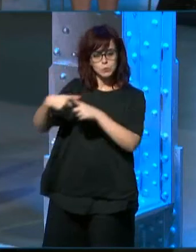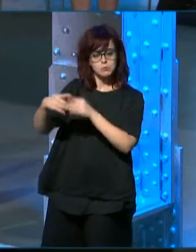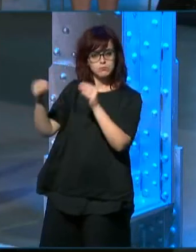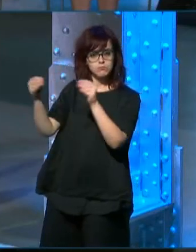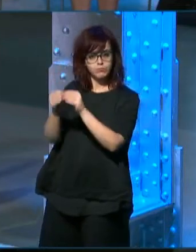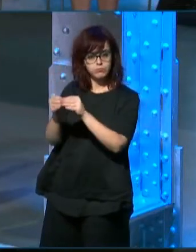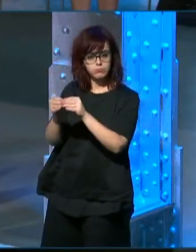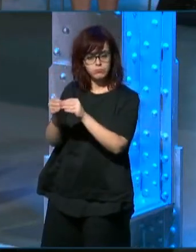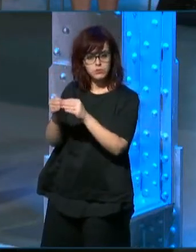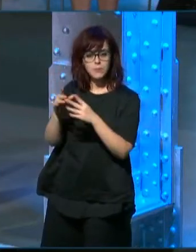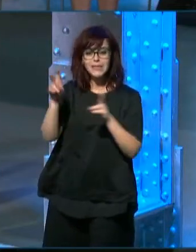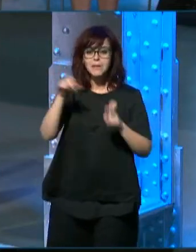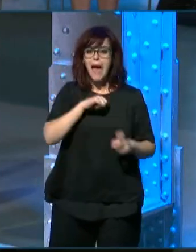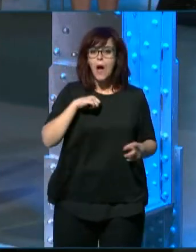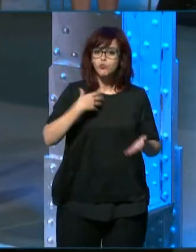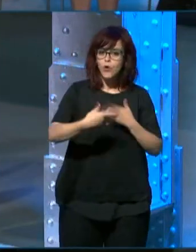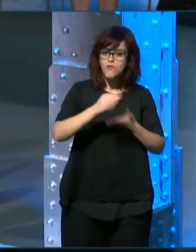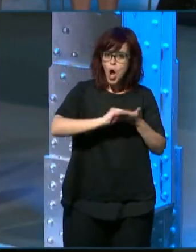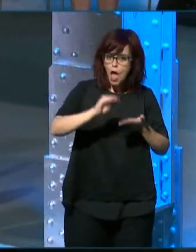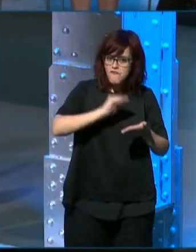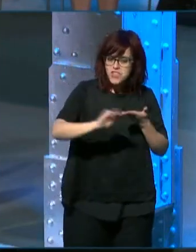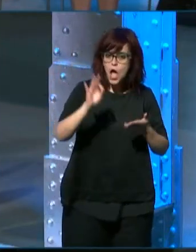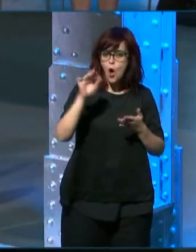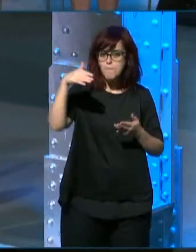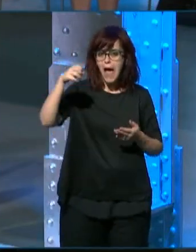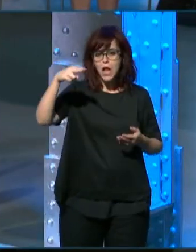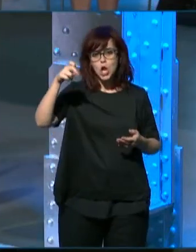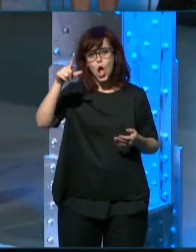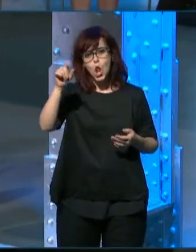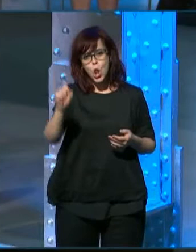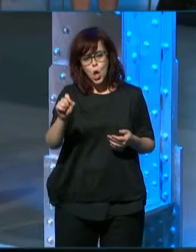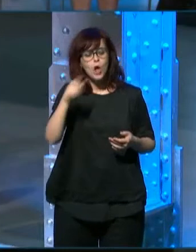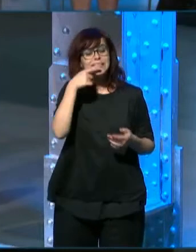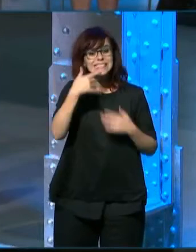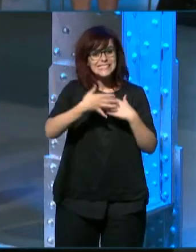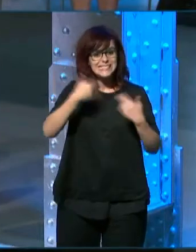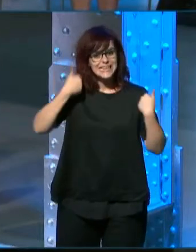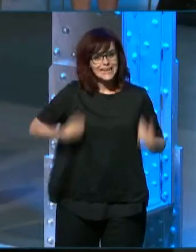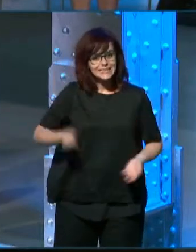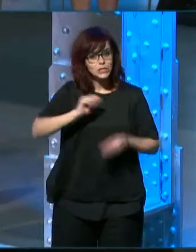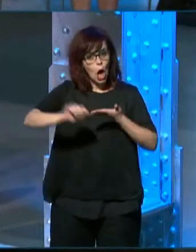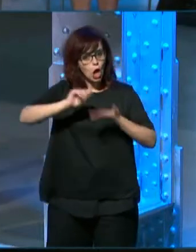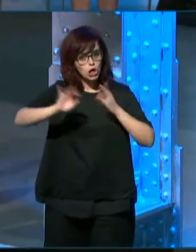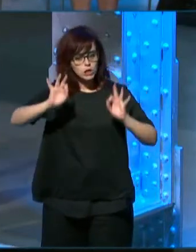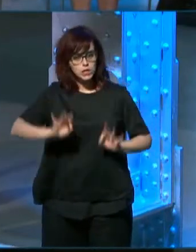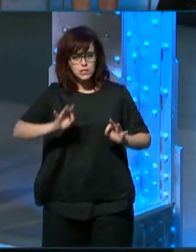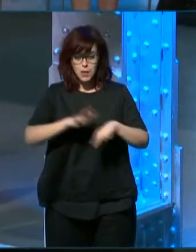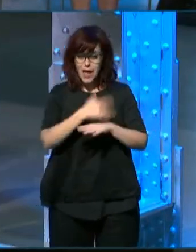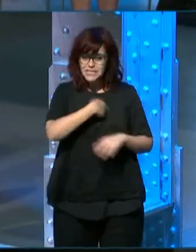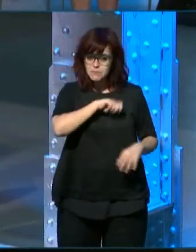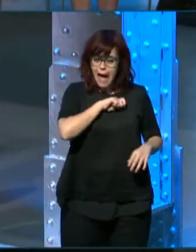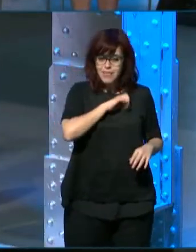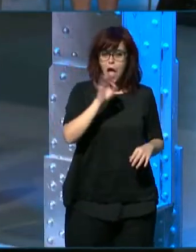Manolo de la autobiografía y todo lo que ha dicho Manolo de ser escritor específicamente en España,